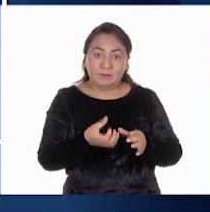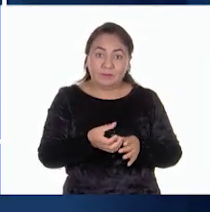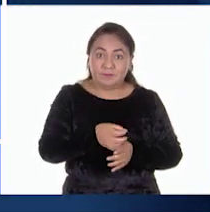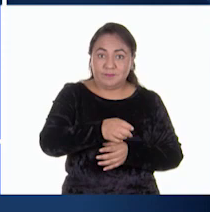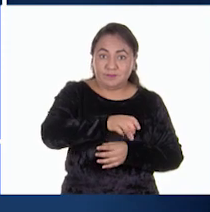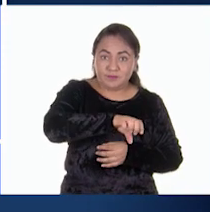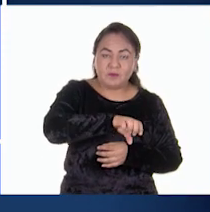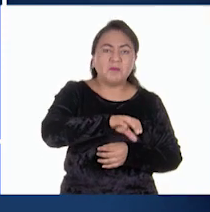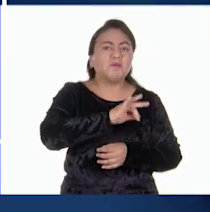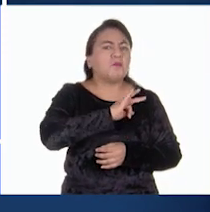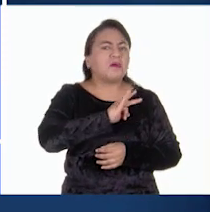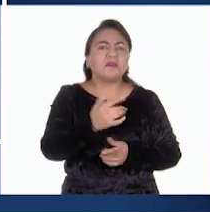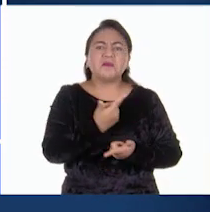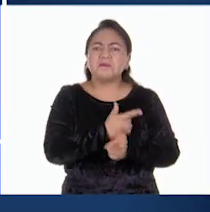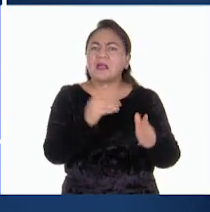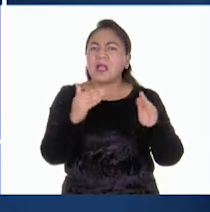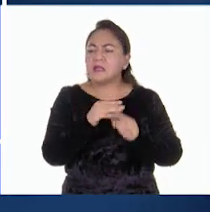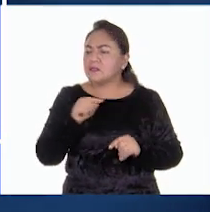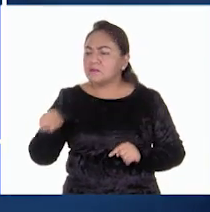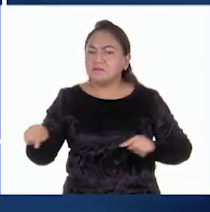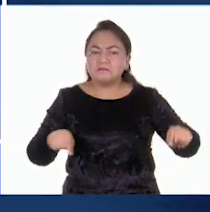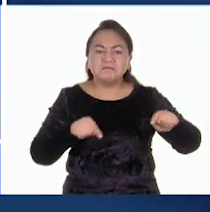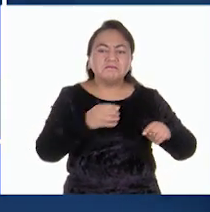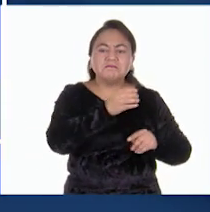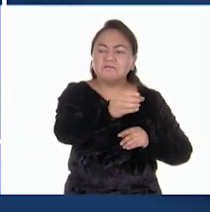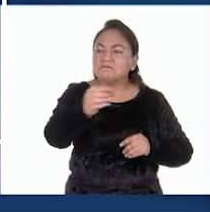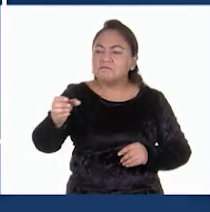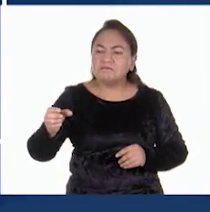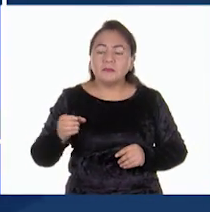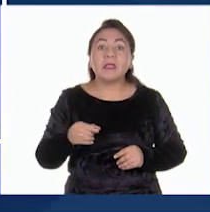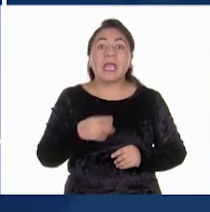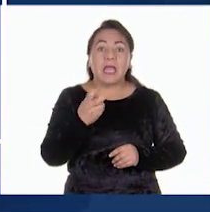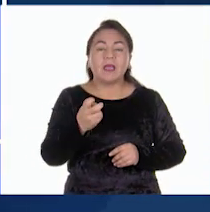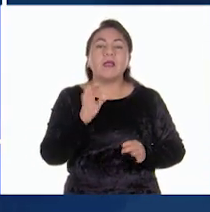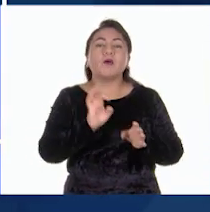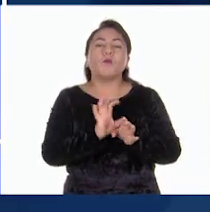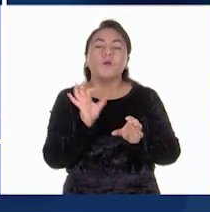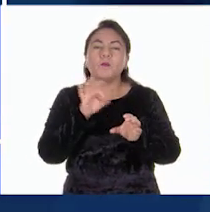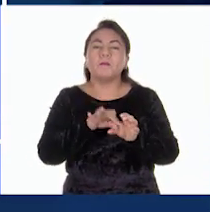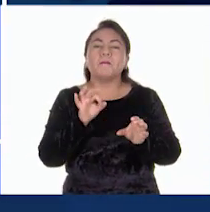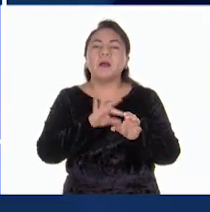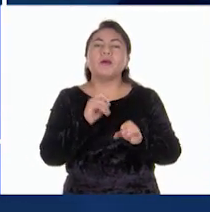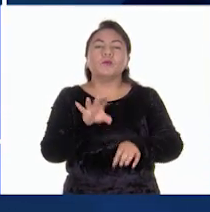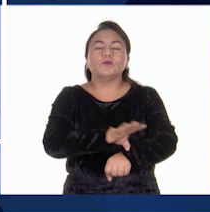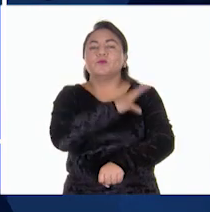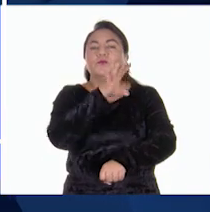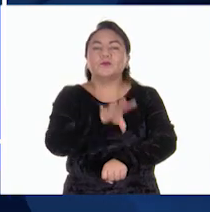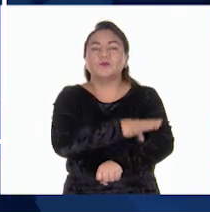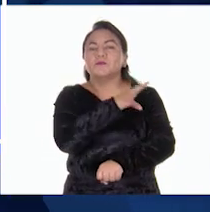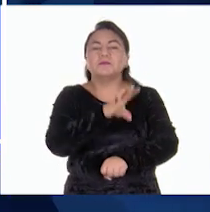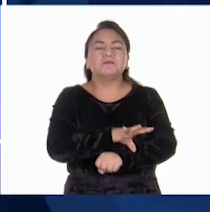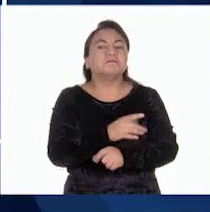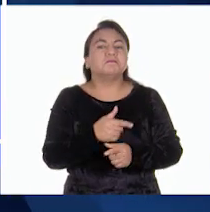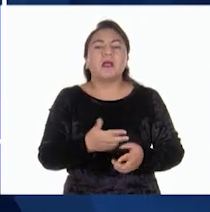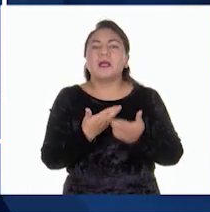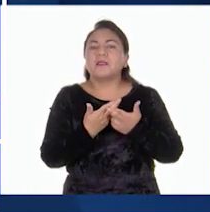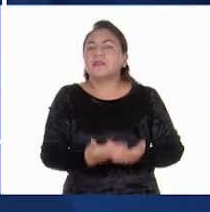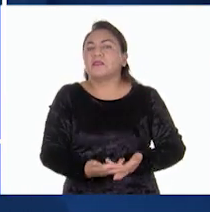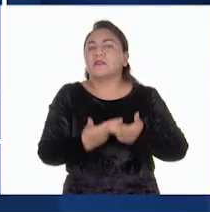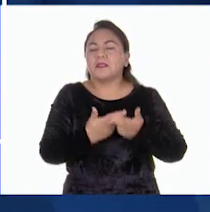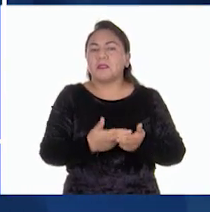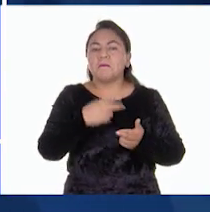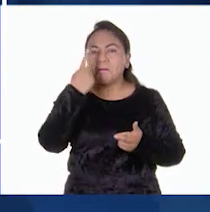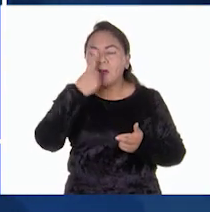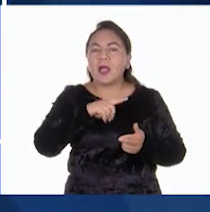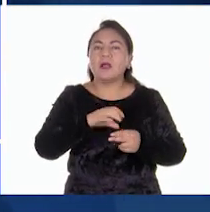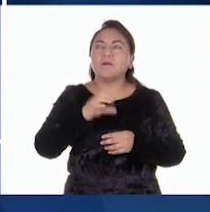puede colocarse en cualquier rincón de la casa y representa una preciosa alcancía de electricidad disponible en todo momento para